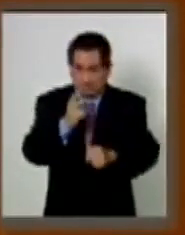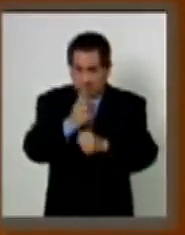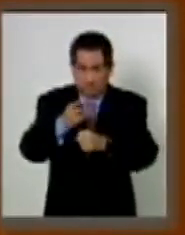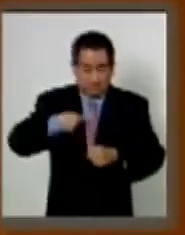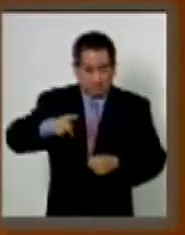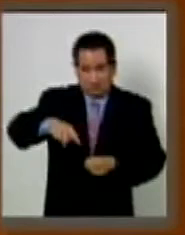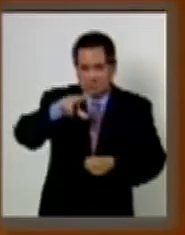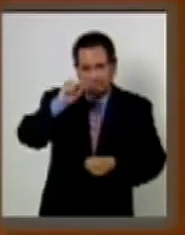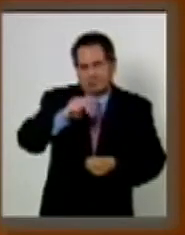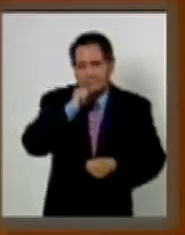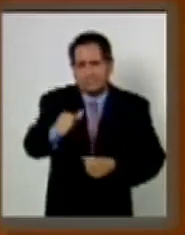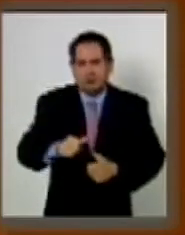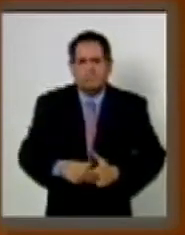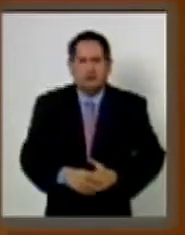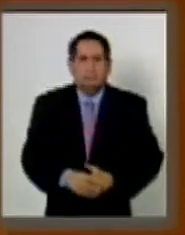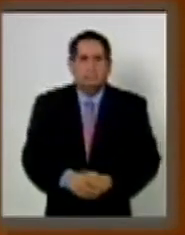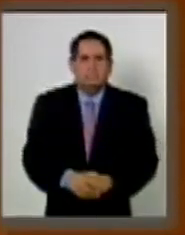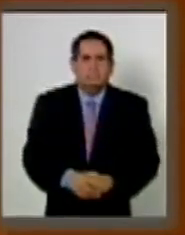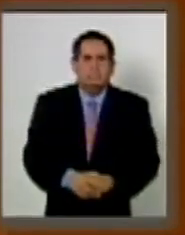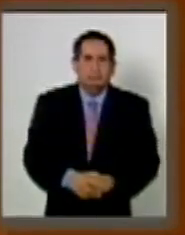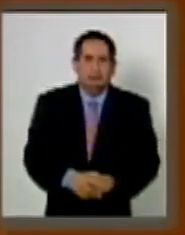pública.